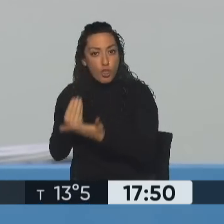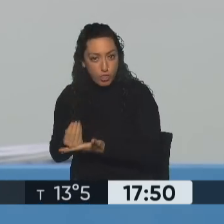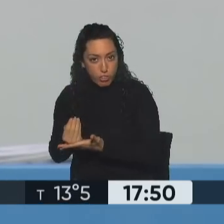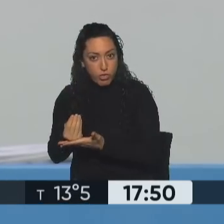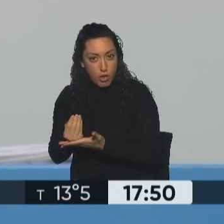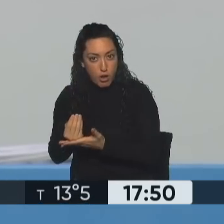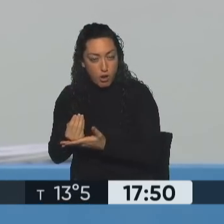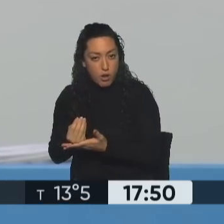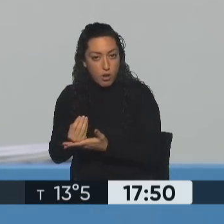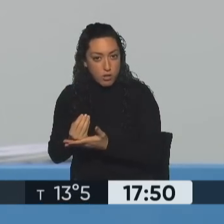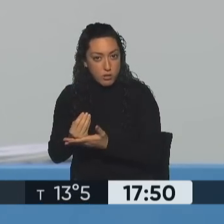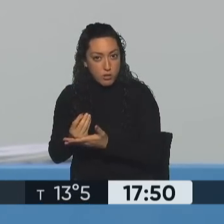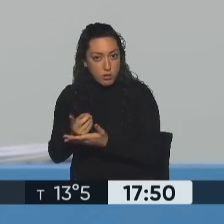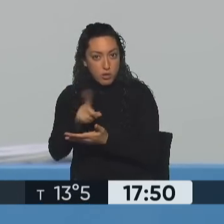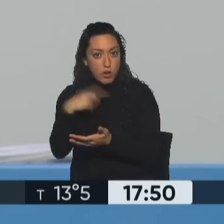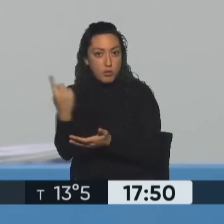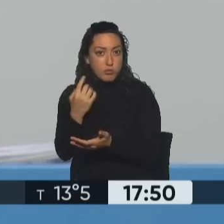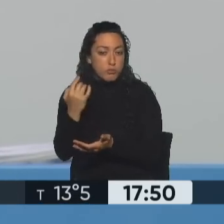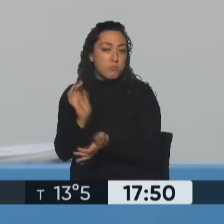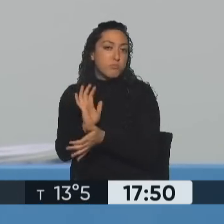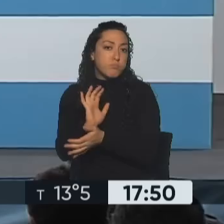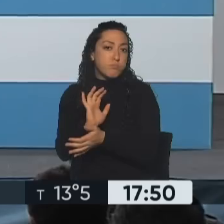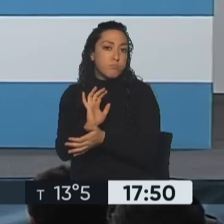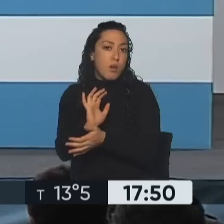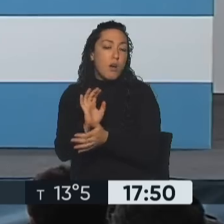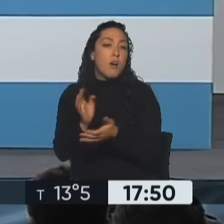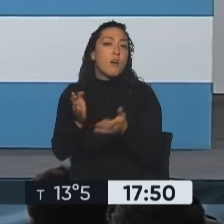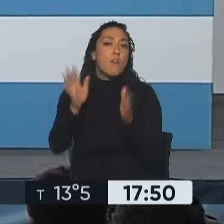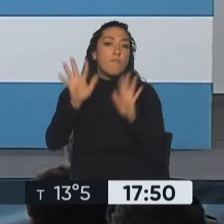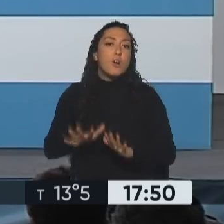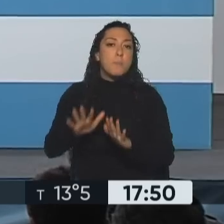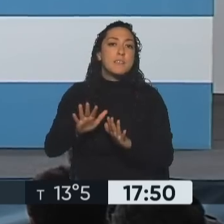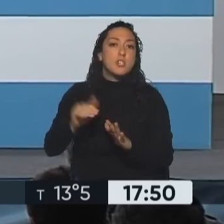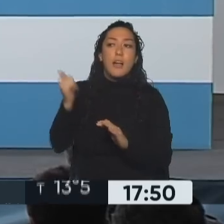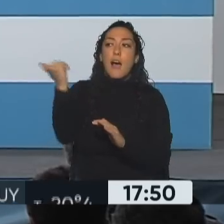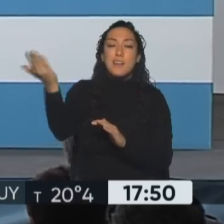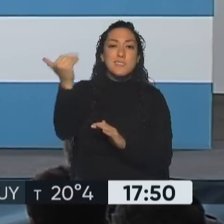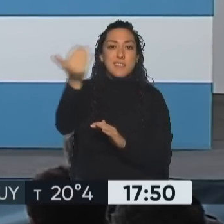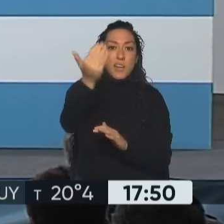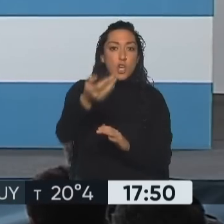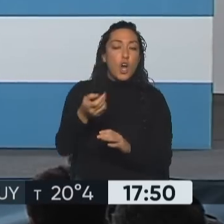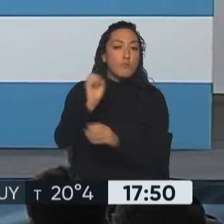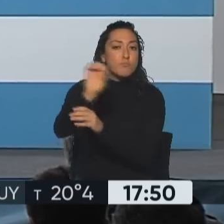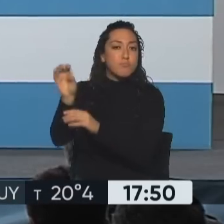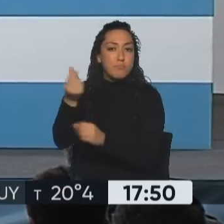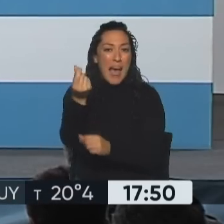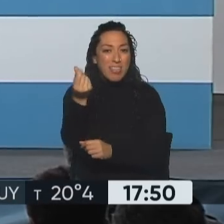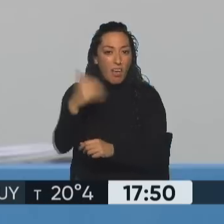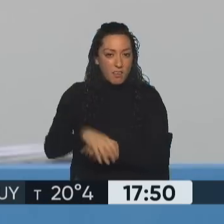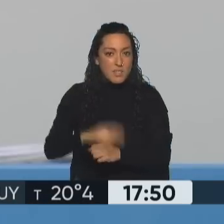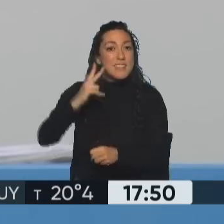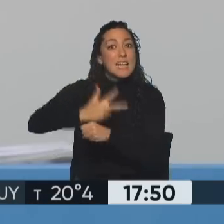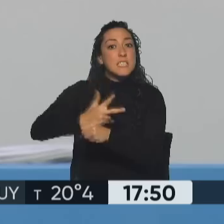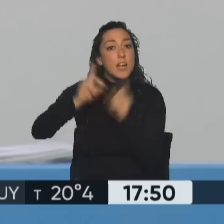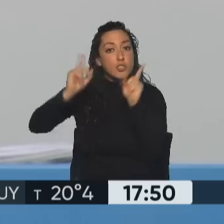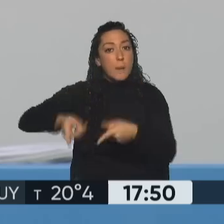En los países con formación de activos en el exterior también somos terceros. Miren qué